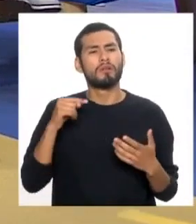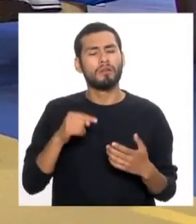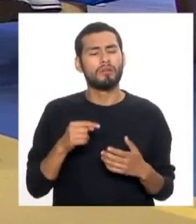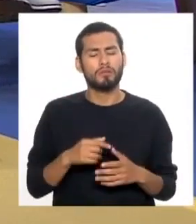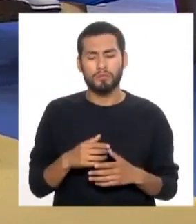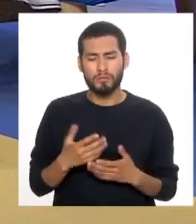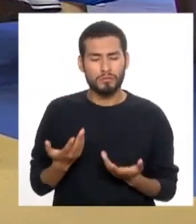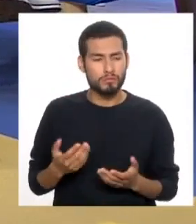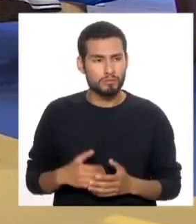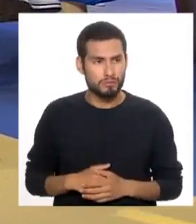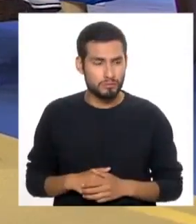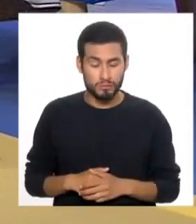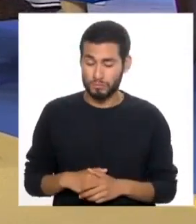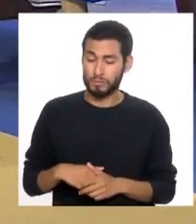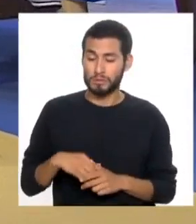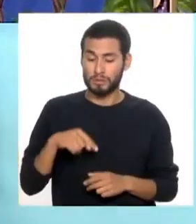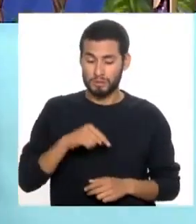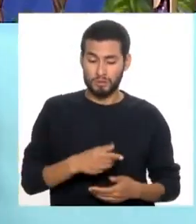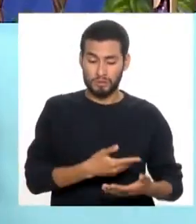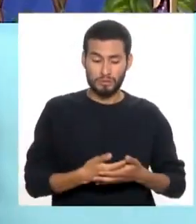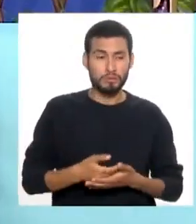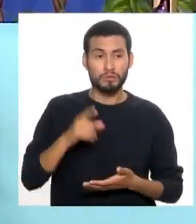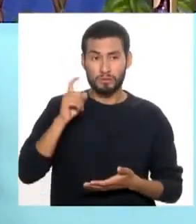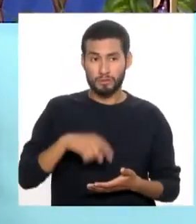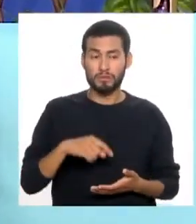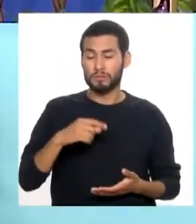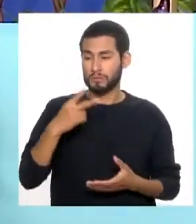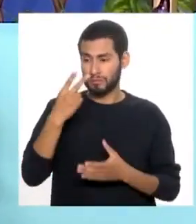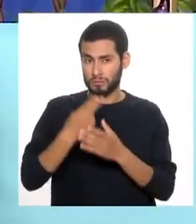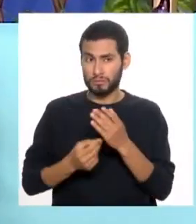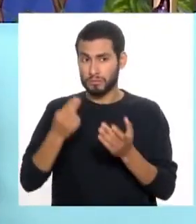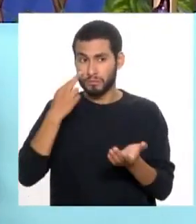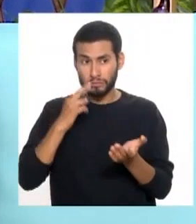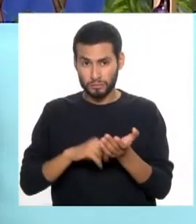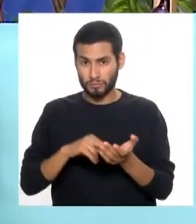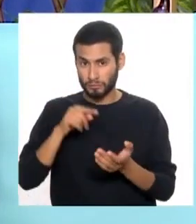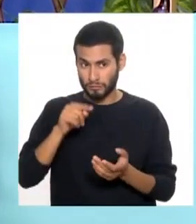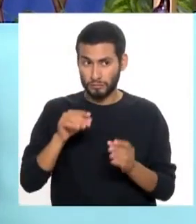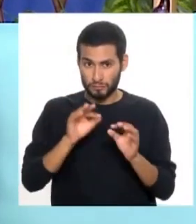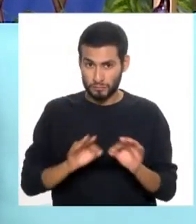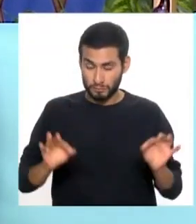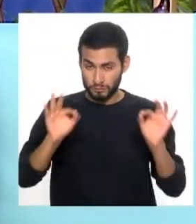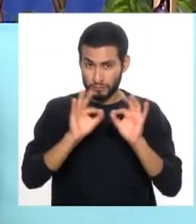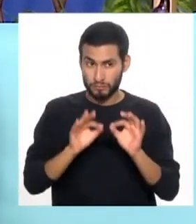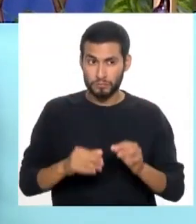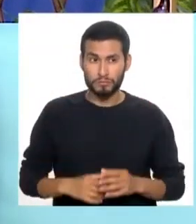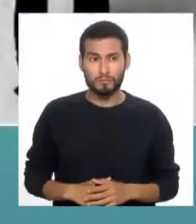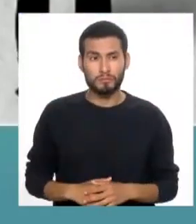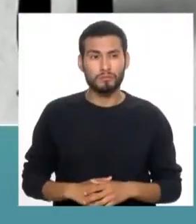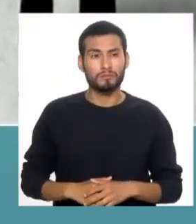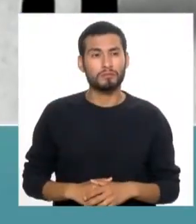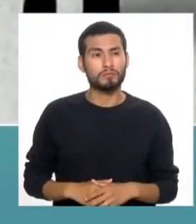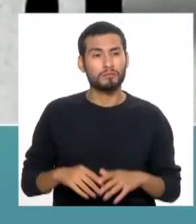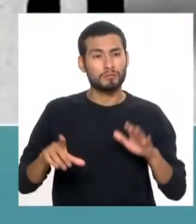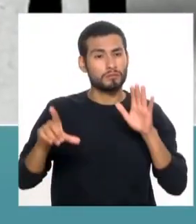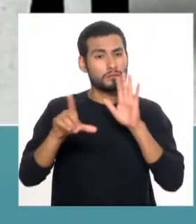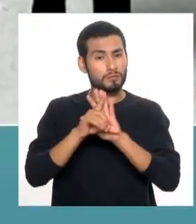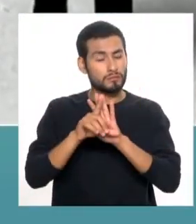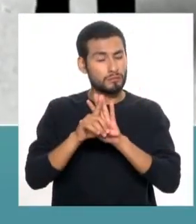ministerio? Primero, el niño tiene que estar reconocido por ambos padres. Partamos de ahí, es muy importante, ¿no? La